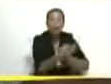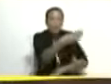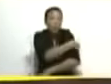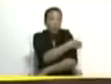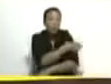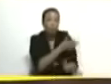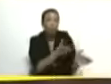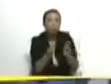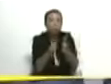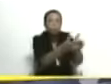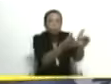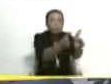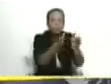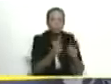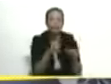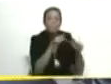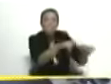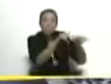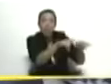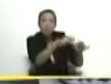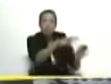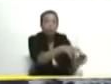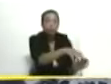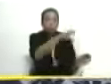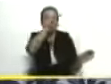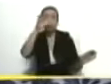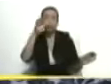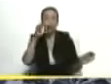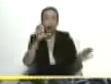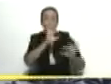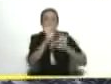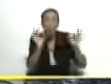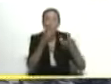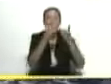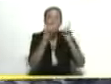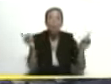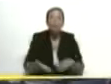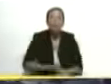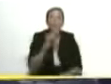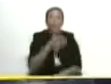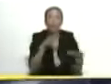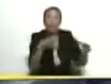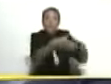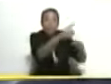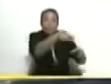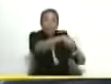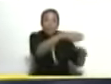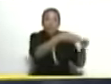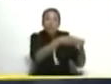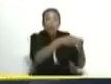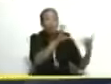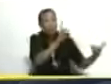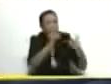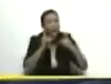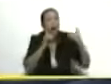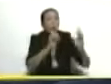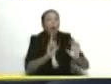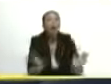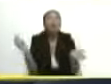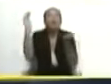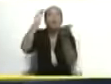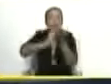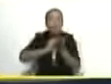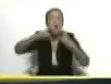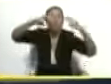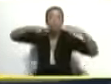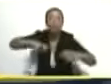opositores. De ahí fue surgiendo una corriente democrática importante y el proceso de diálogo que se instaló